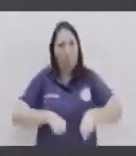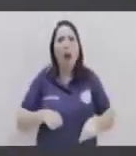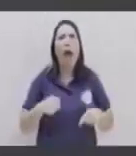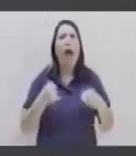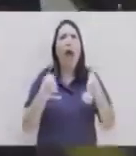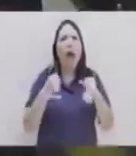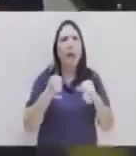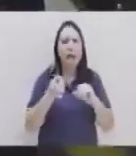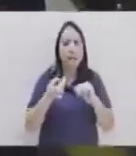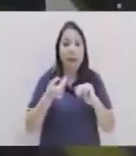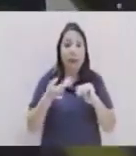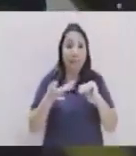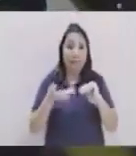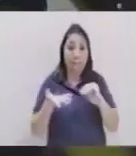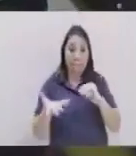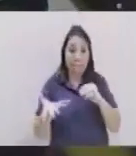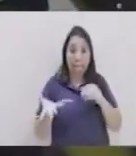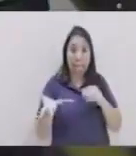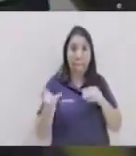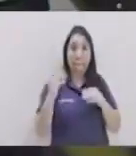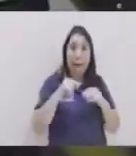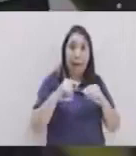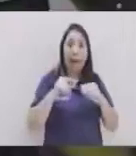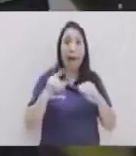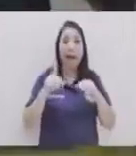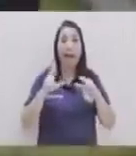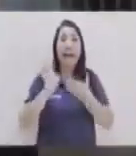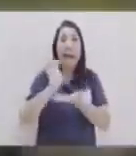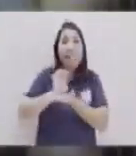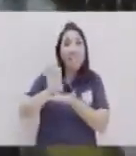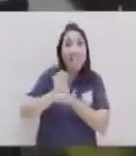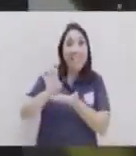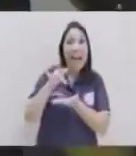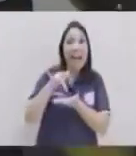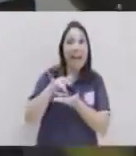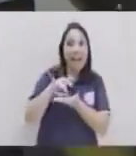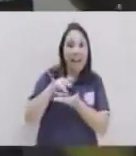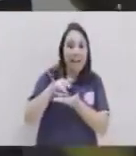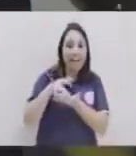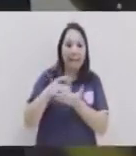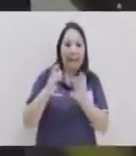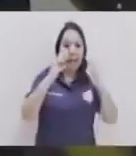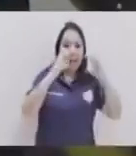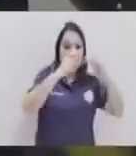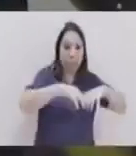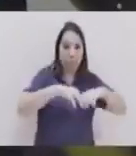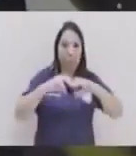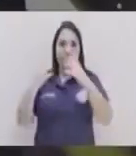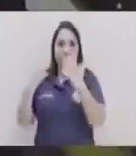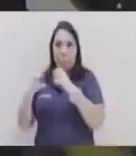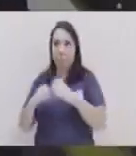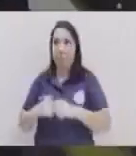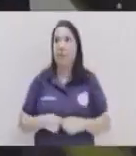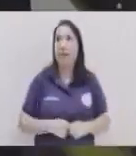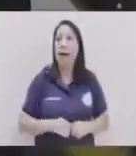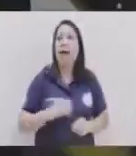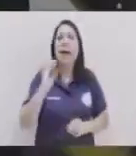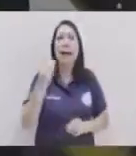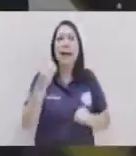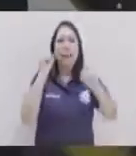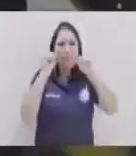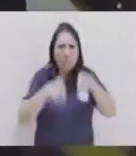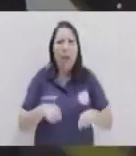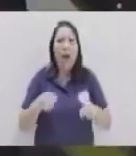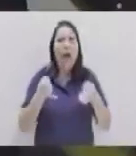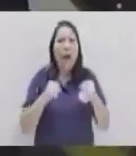hacer para contribuir a la reducción de un riesgo a desastre. Bien, entonces, ¿qué más actividades, qué